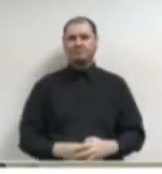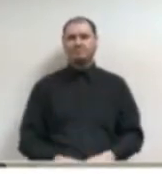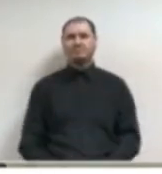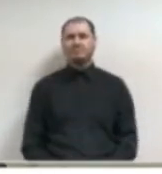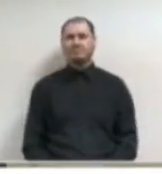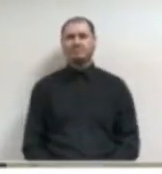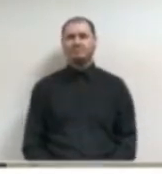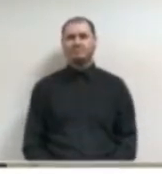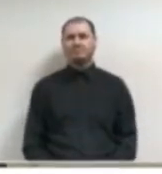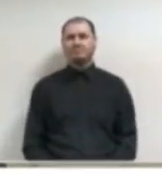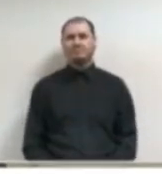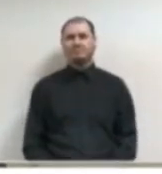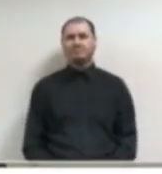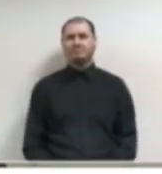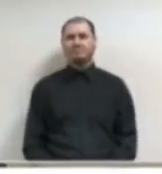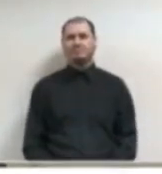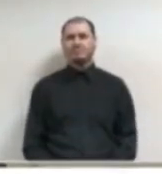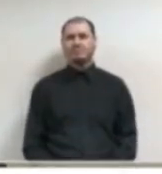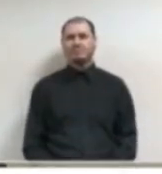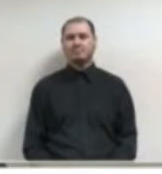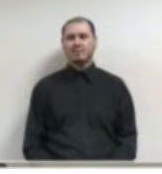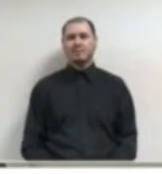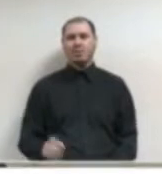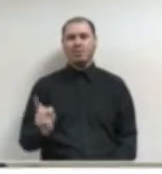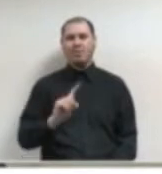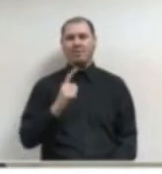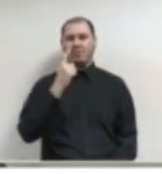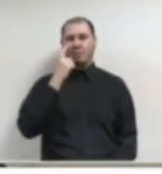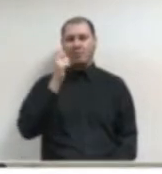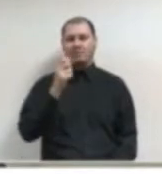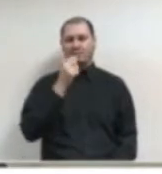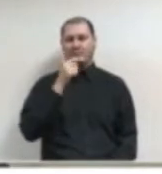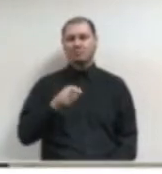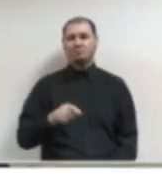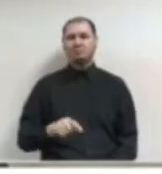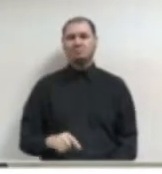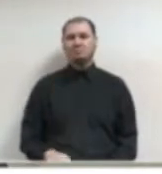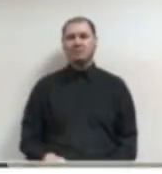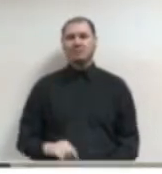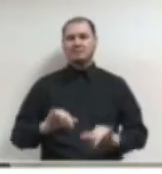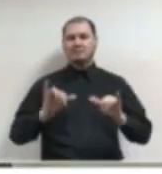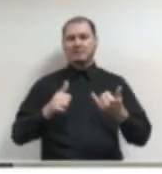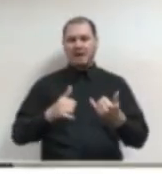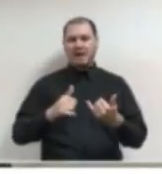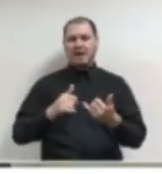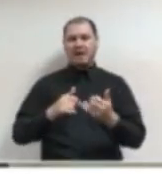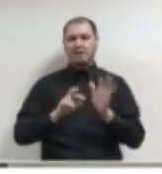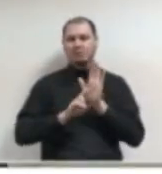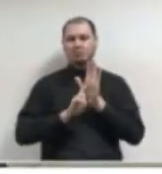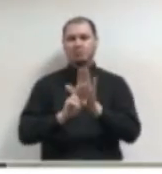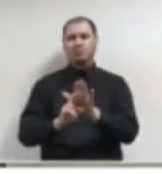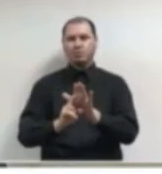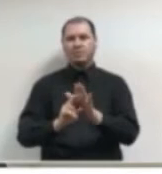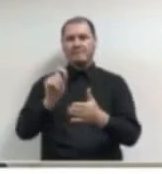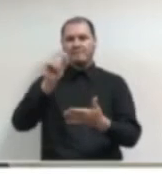sentencia. En estos casos no deberá tomarse en cuenta si la resolución que llama autos se encuentra o no firme. Es decir, habiendo llamado autos